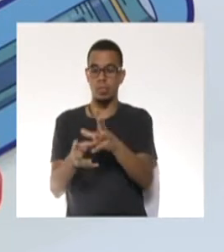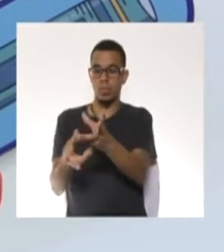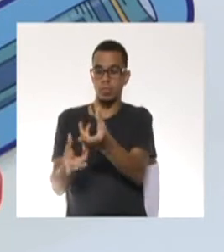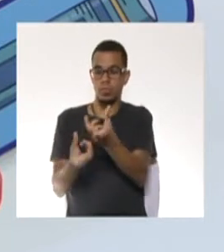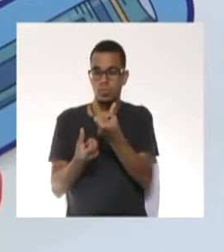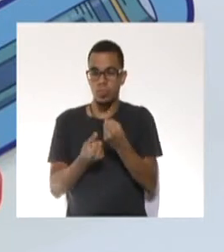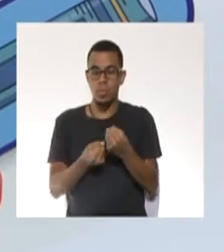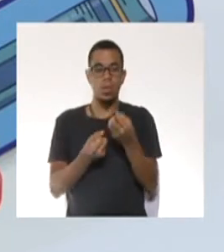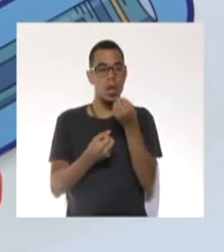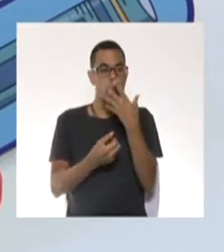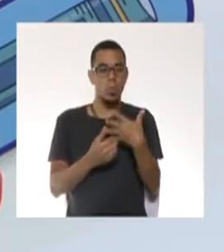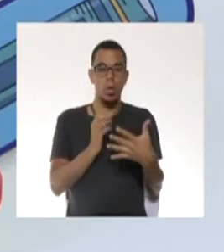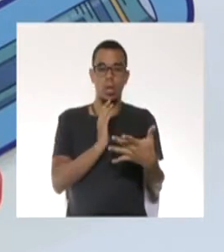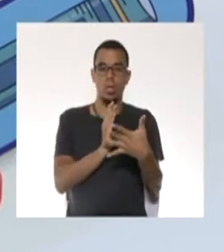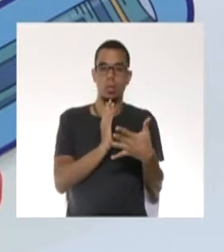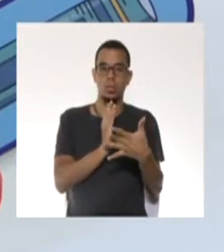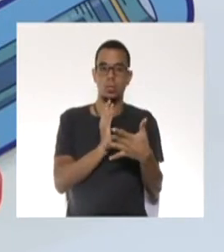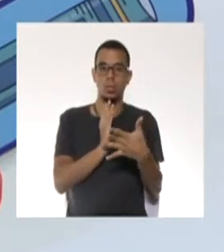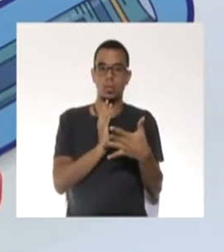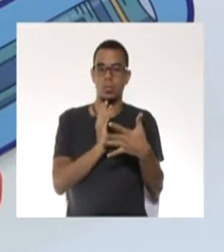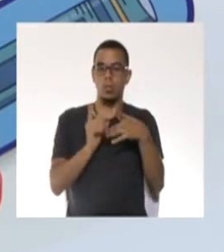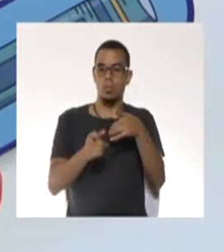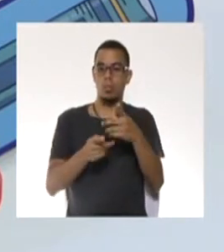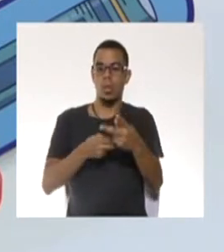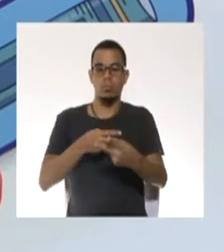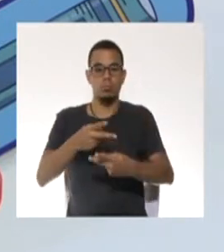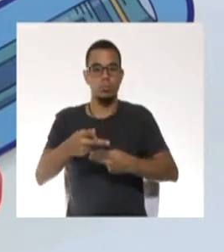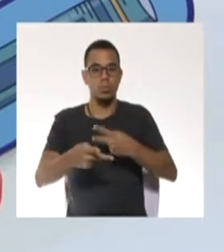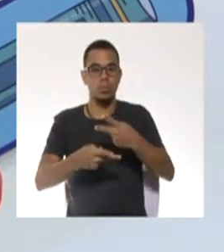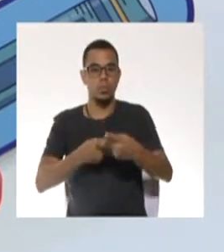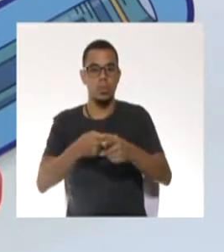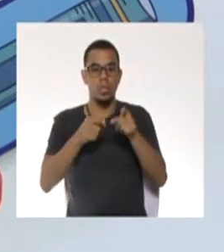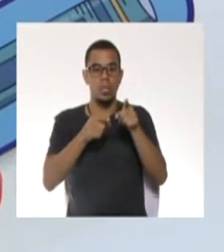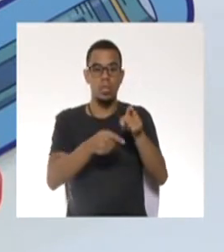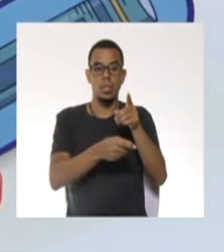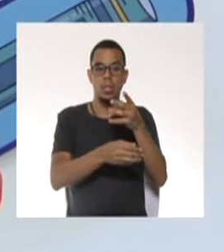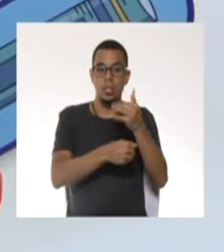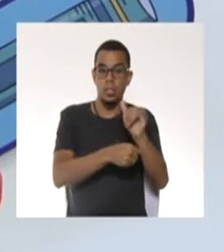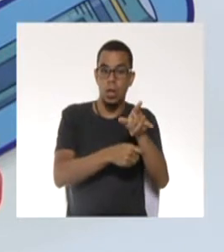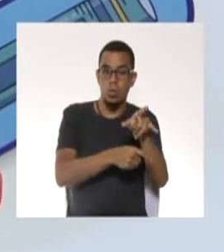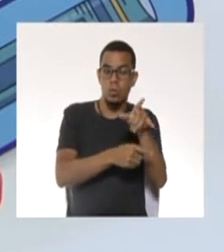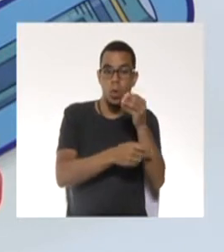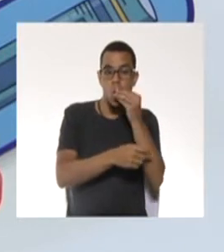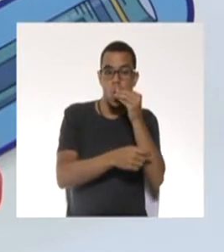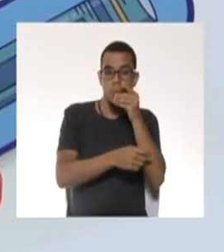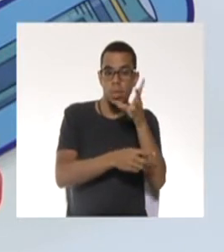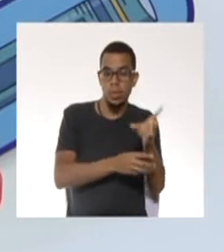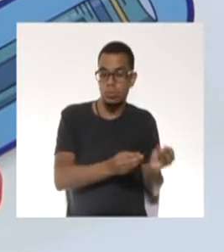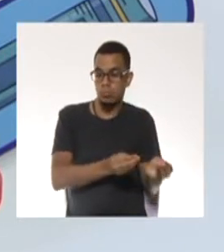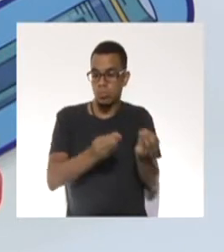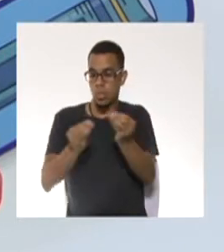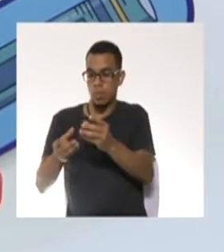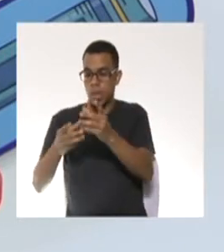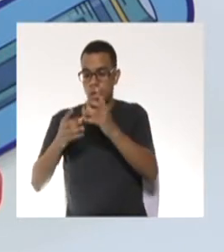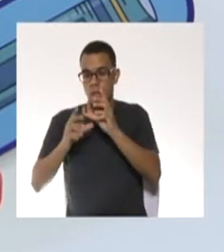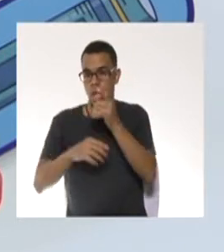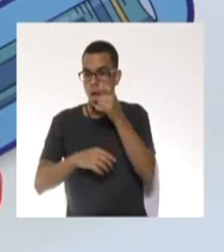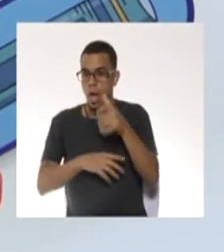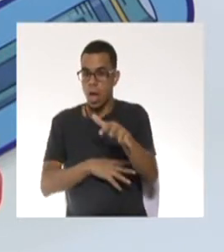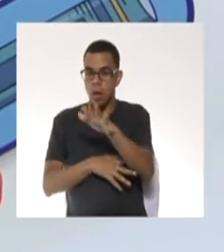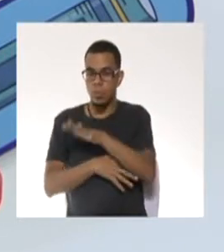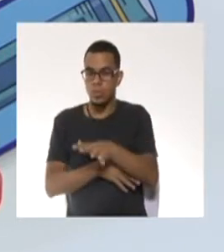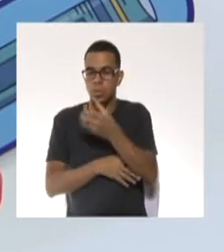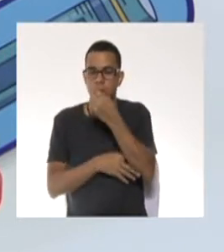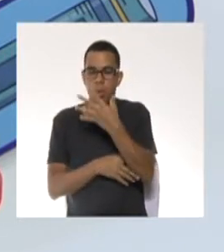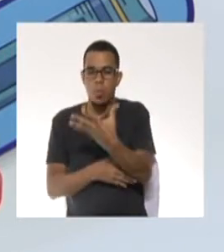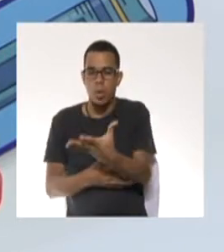buena tecnología que permita un avance y que esos productos de calidad que van al ciudadano sean